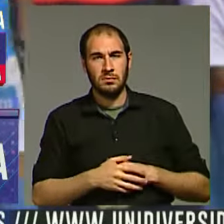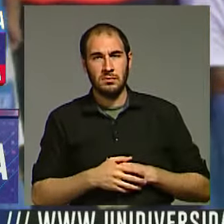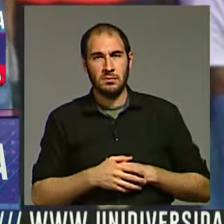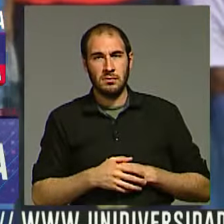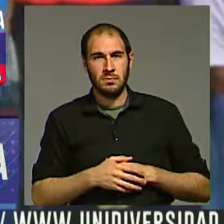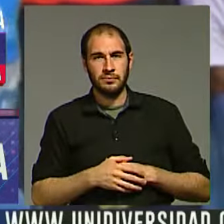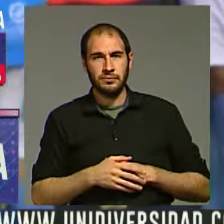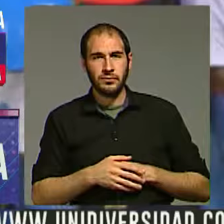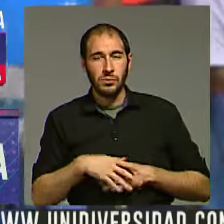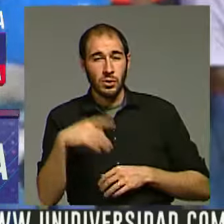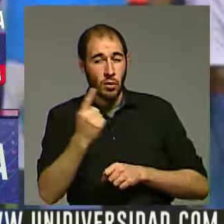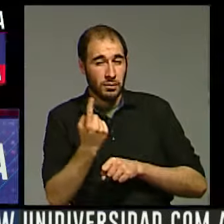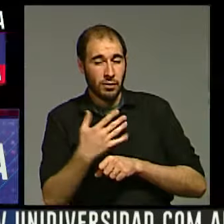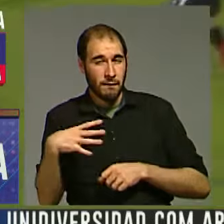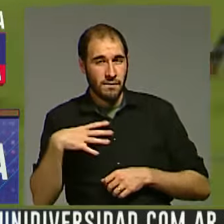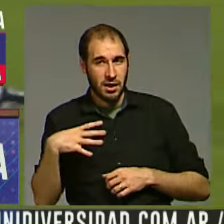significó